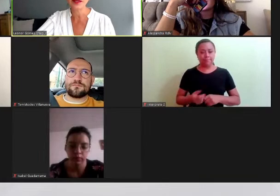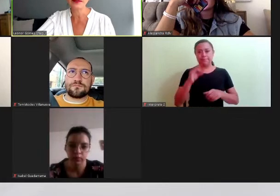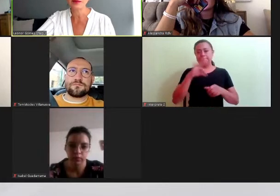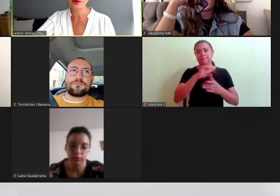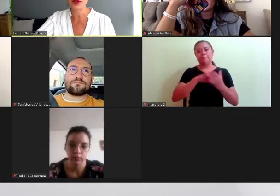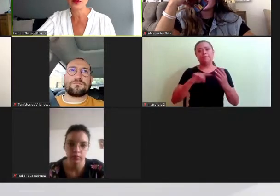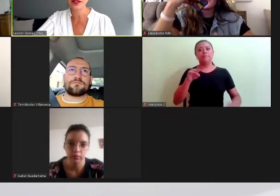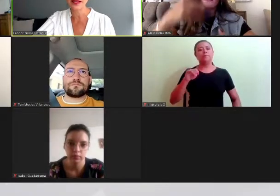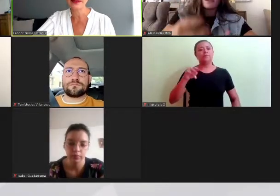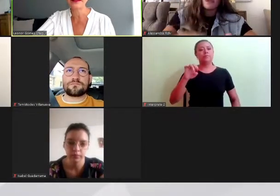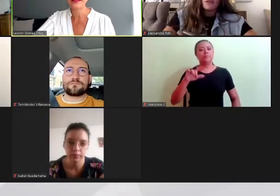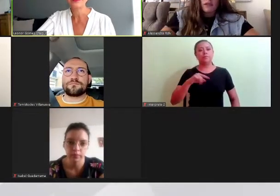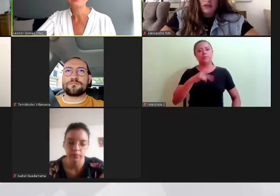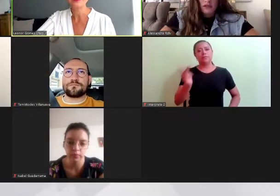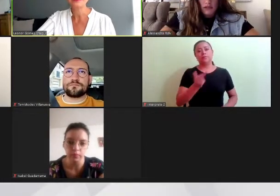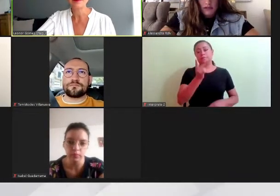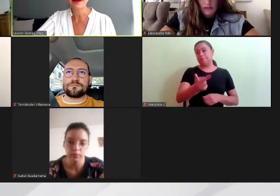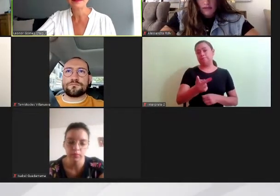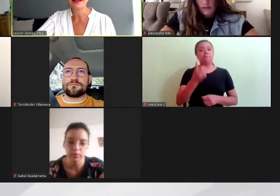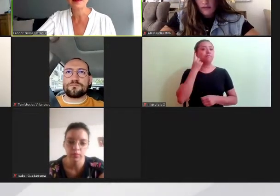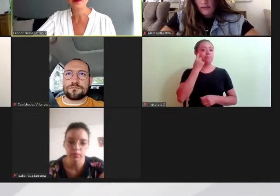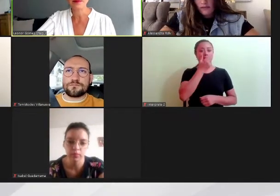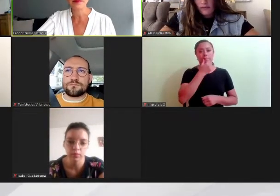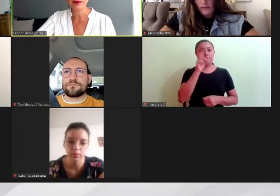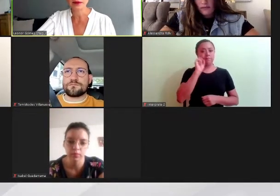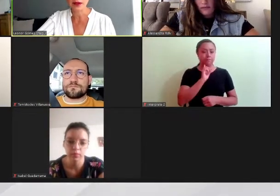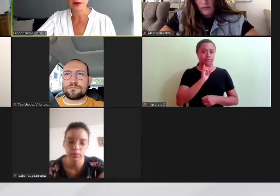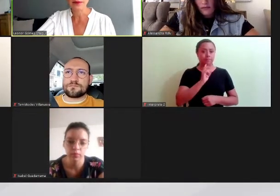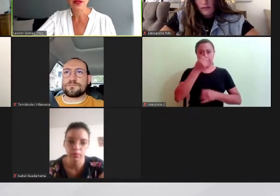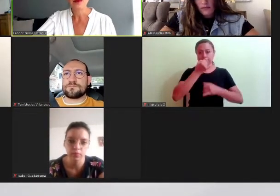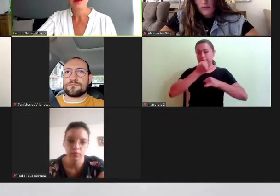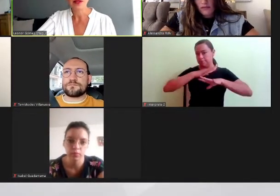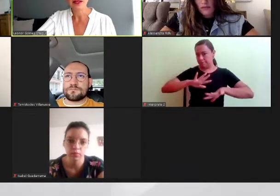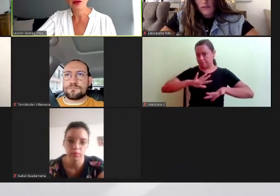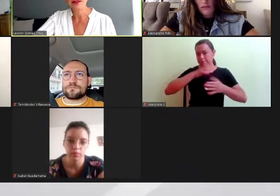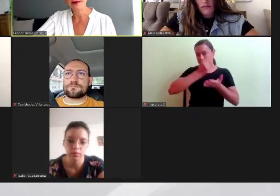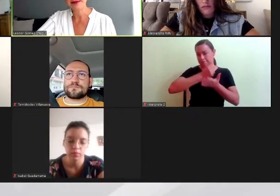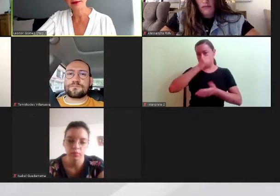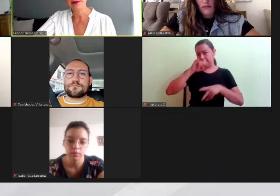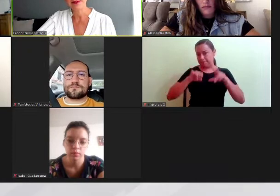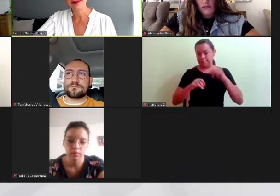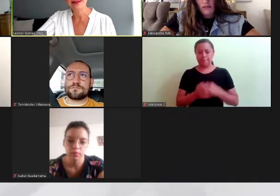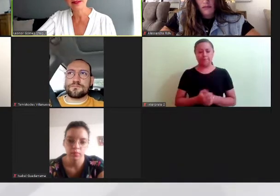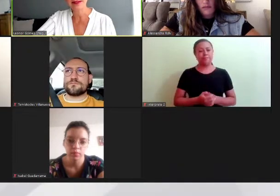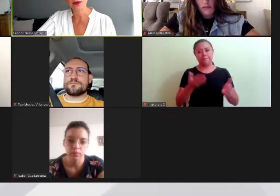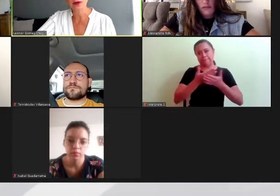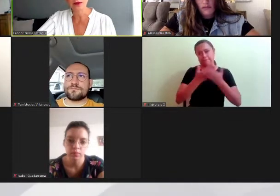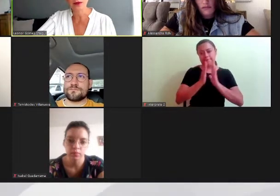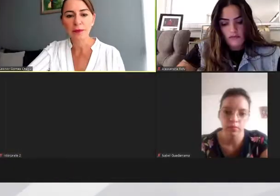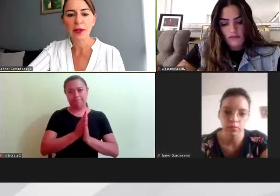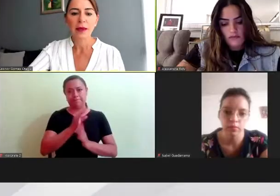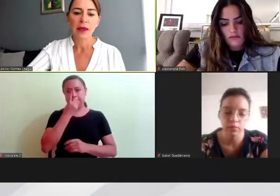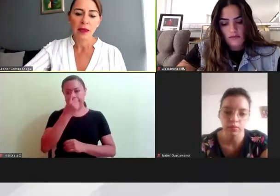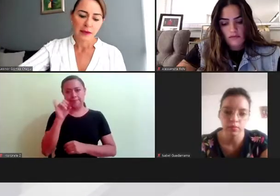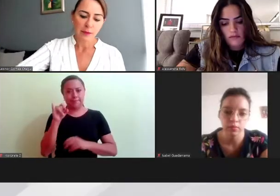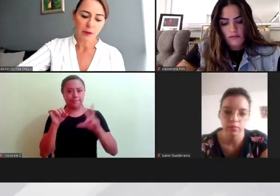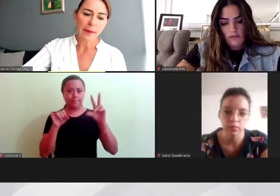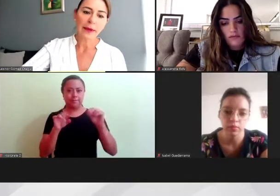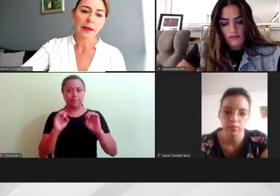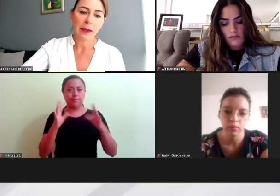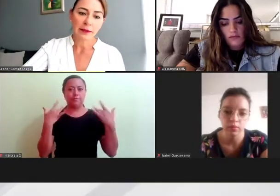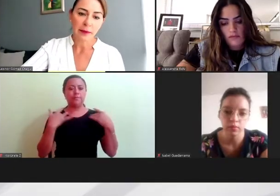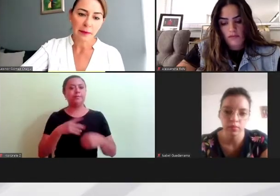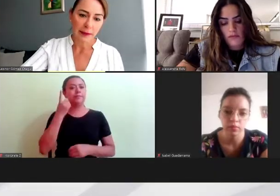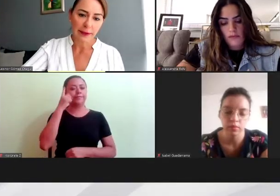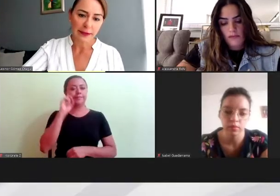a las diputadas y diputados integrantes si es de aprobarse el informe mencionado. Por lo anterior, sírvanse manifestar el sentido de su voto.